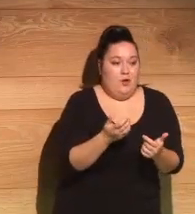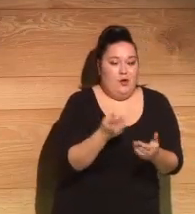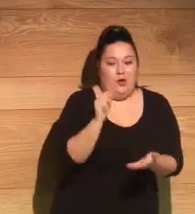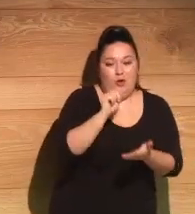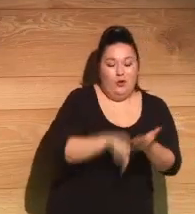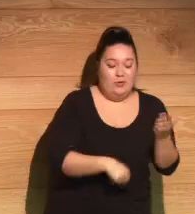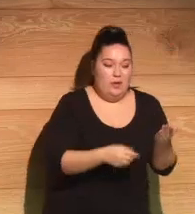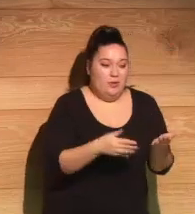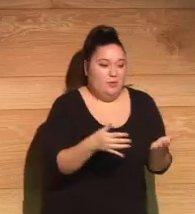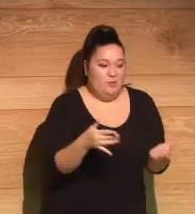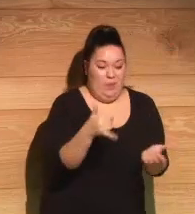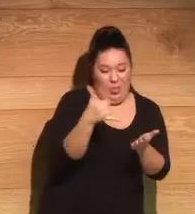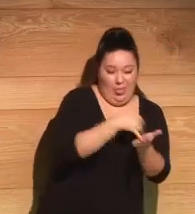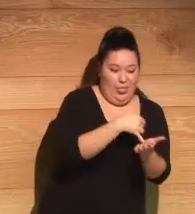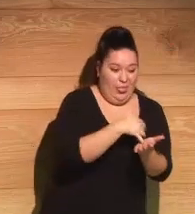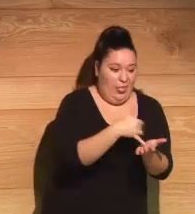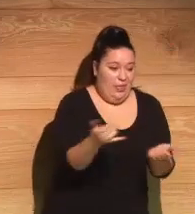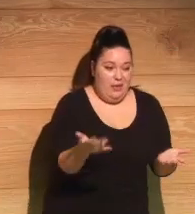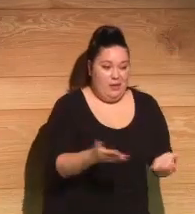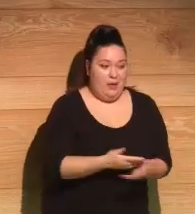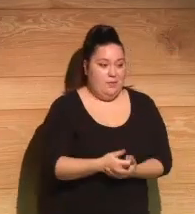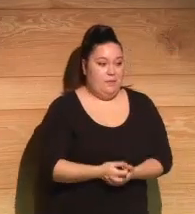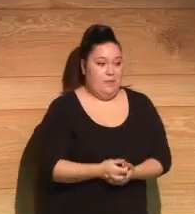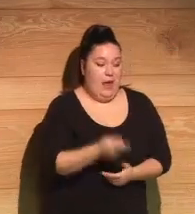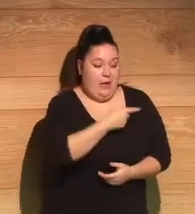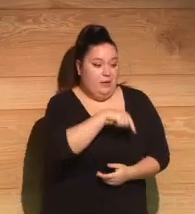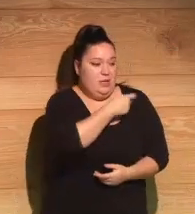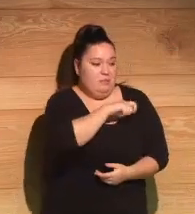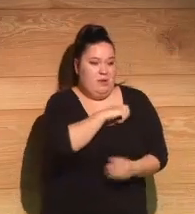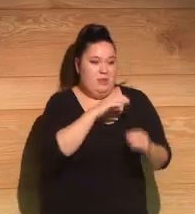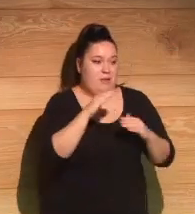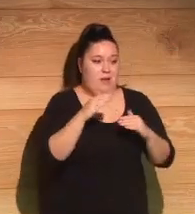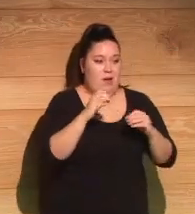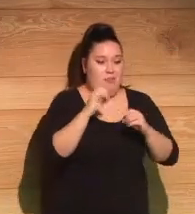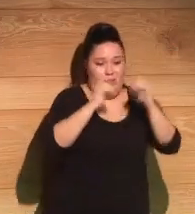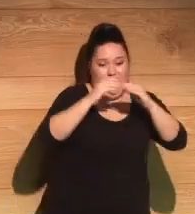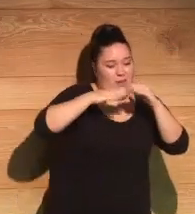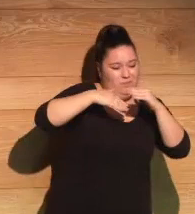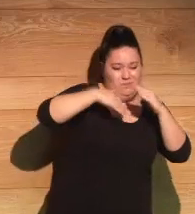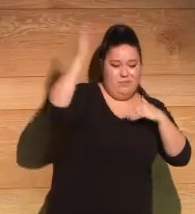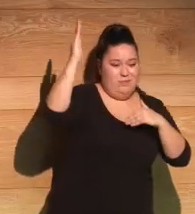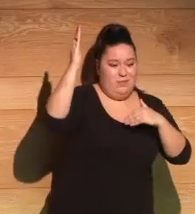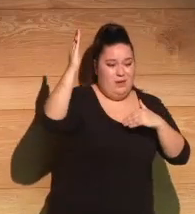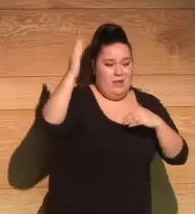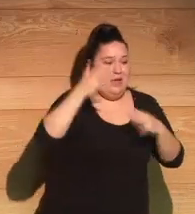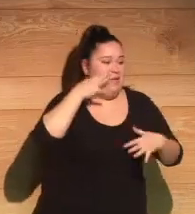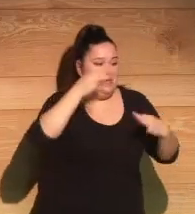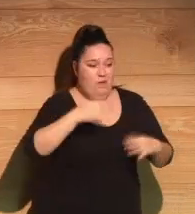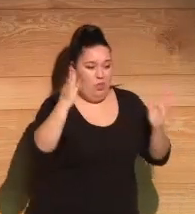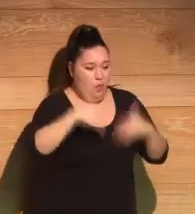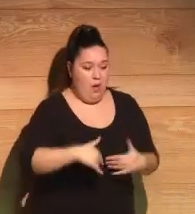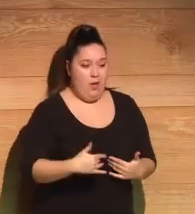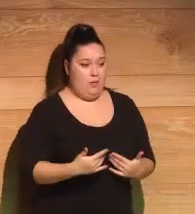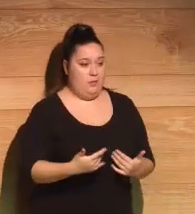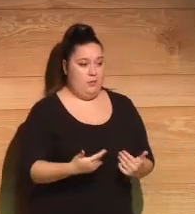contratos, que en España es un porcentaje altísimo y por lo tanto no tienen ninguna capacidad de exigir medidas de seguridad en los lugares a donde